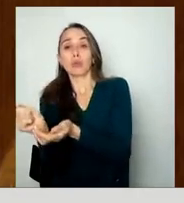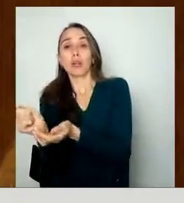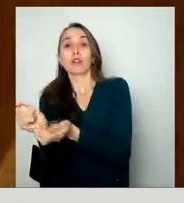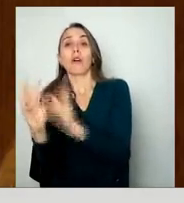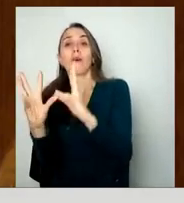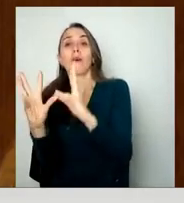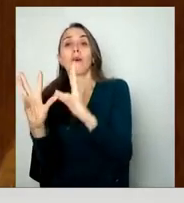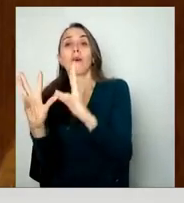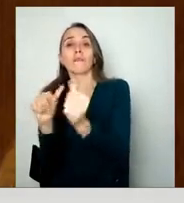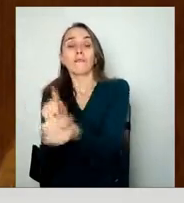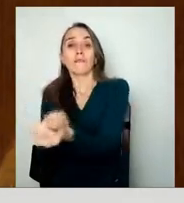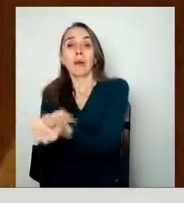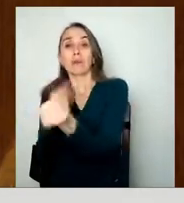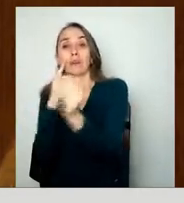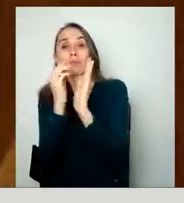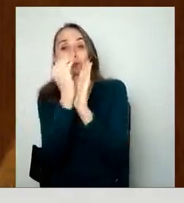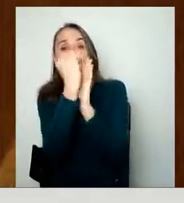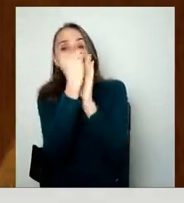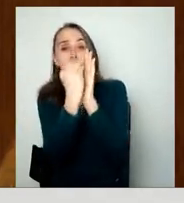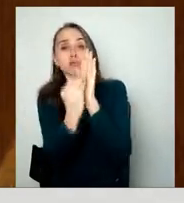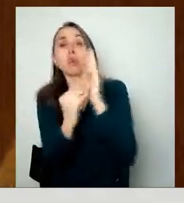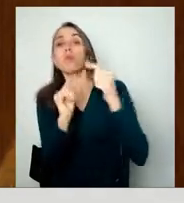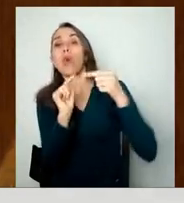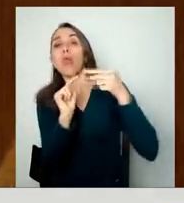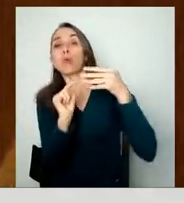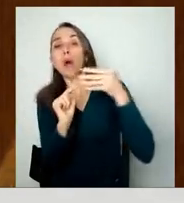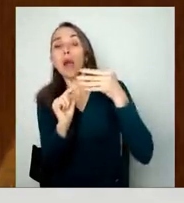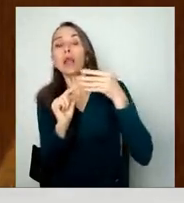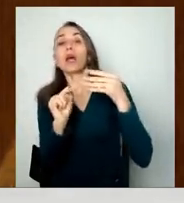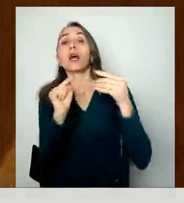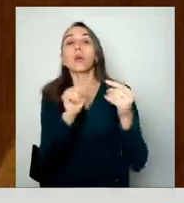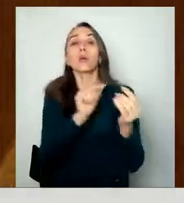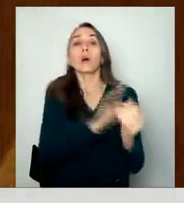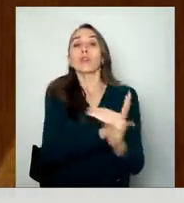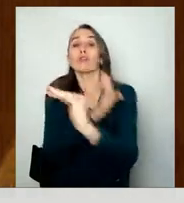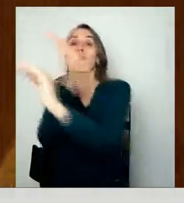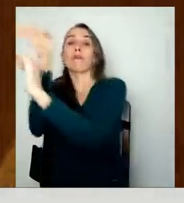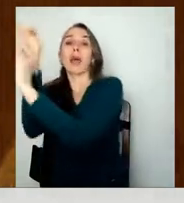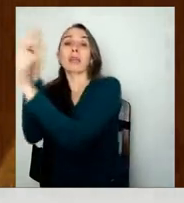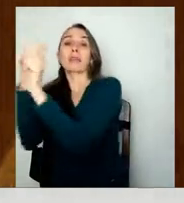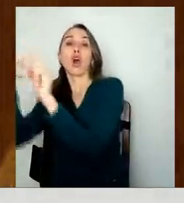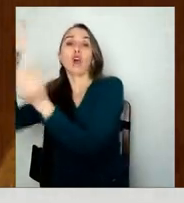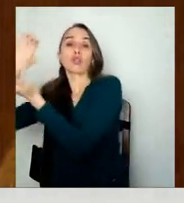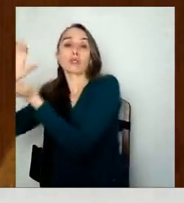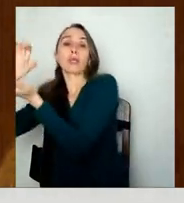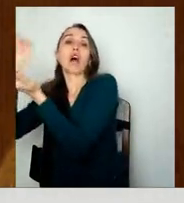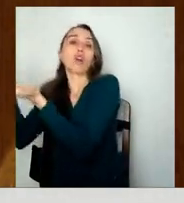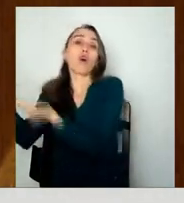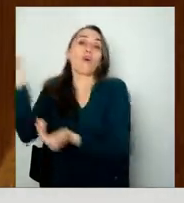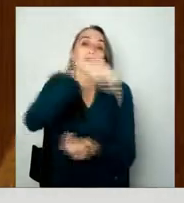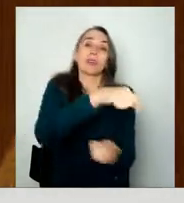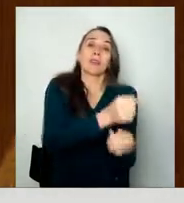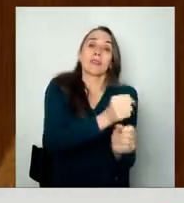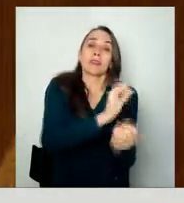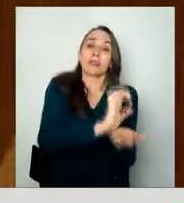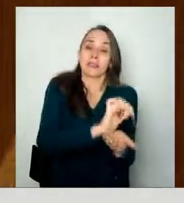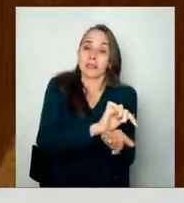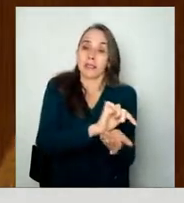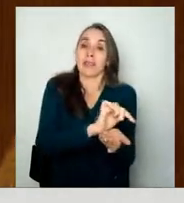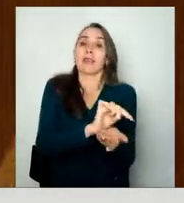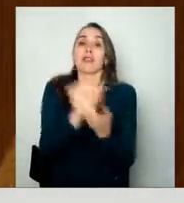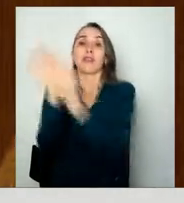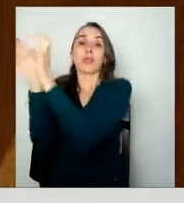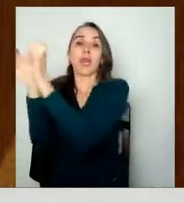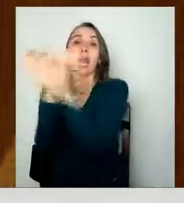indicados familiares en el estado receptor y de nueve artículos donde se despliegan las